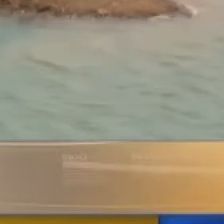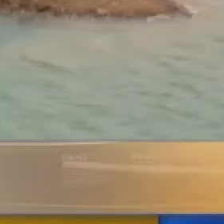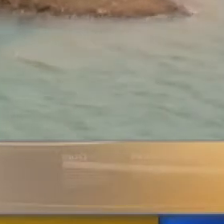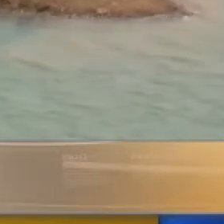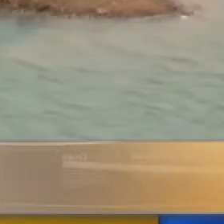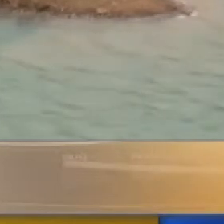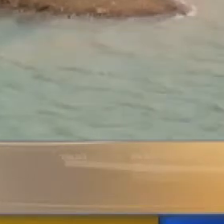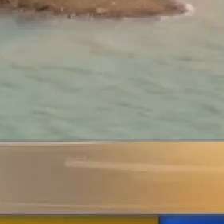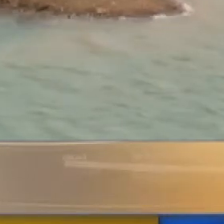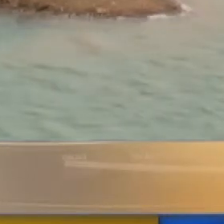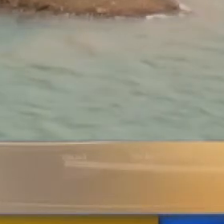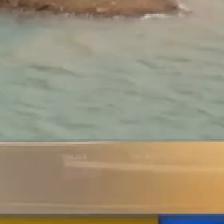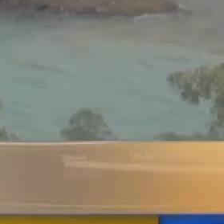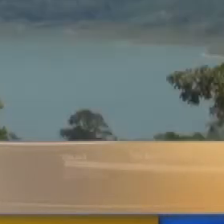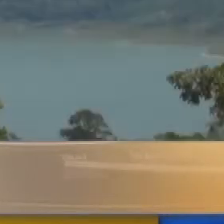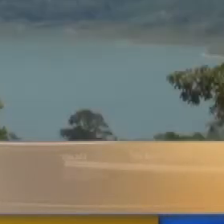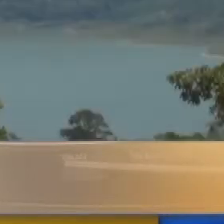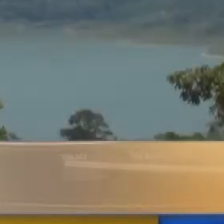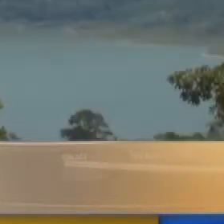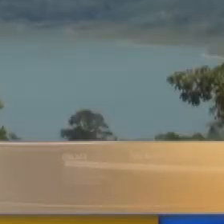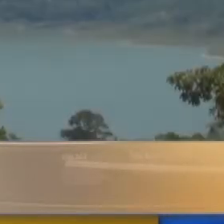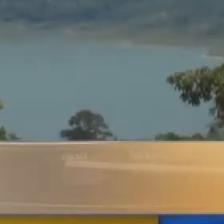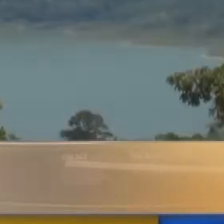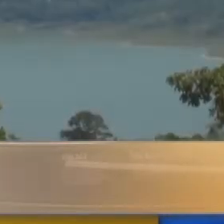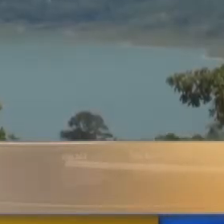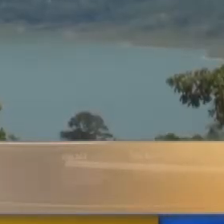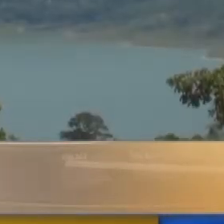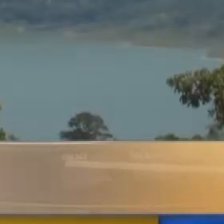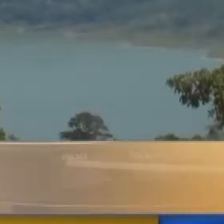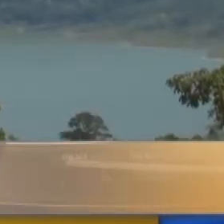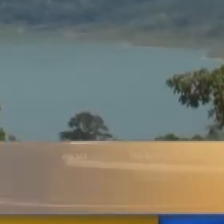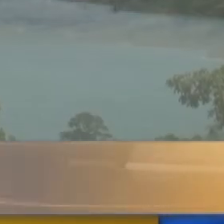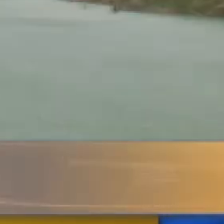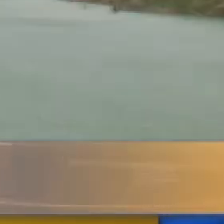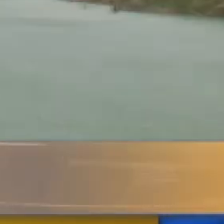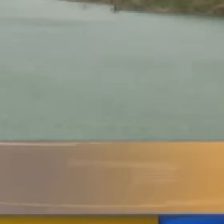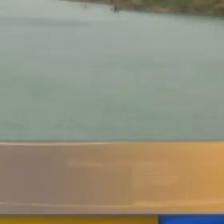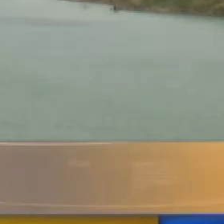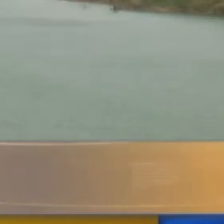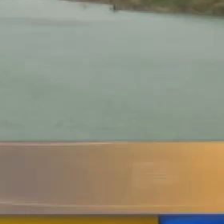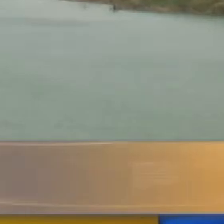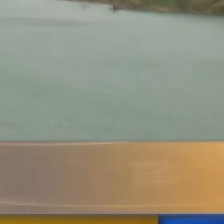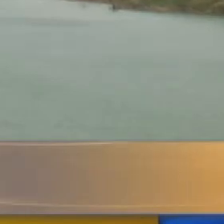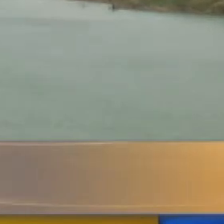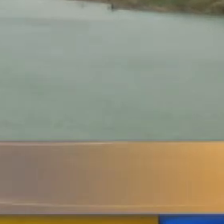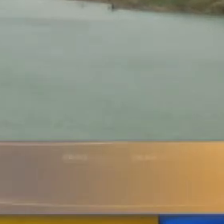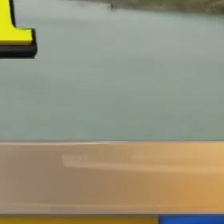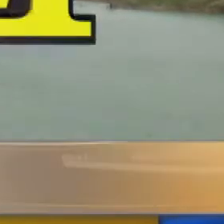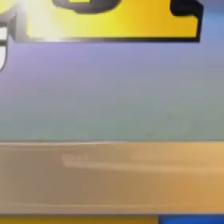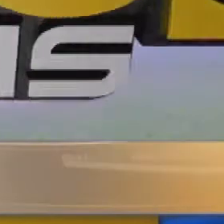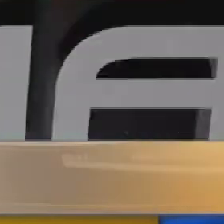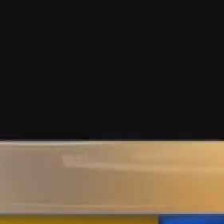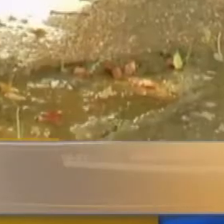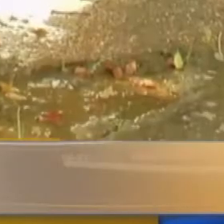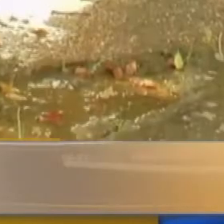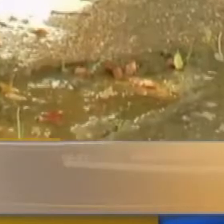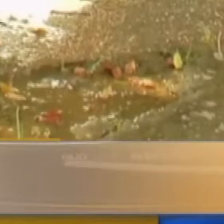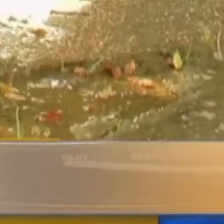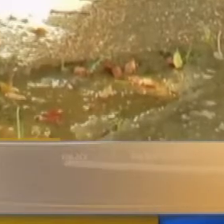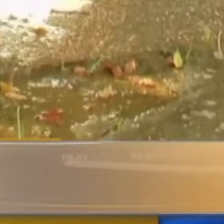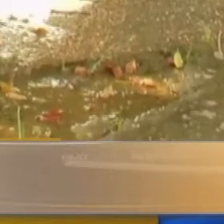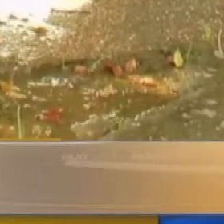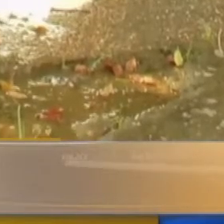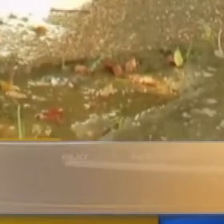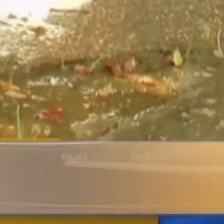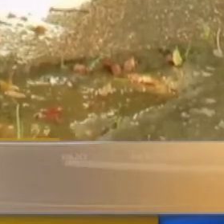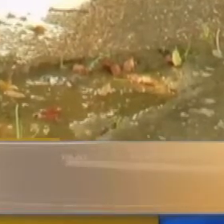del departamento califican como irresponsable a algunas empresas que estarían utilizando de manera inadecuada el servicio turístico en el embalse de Topo Coro. Vecinos